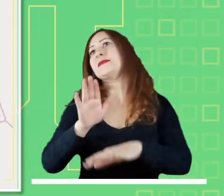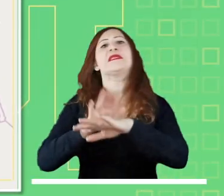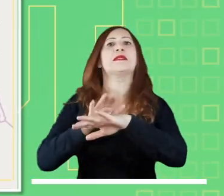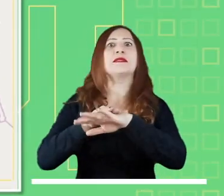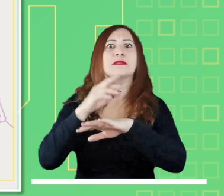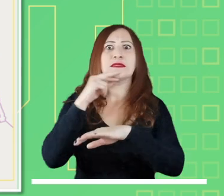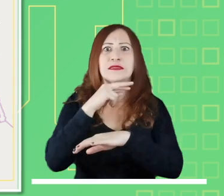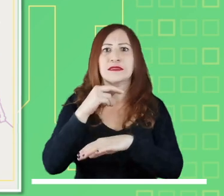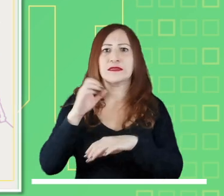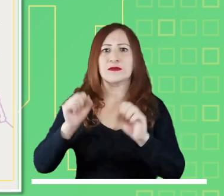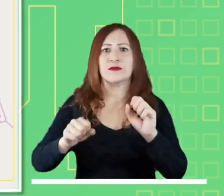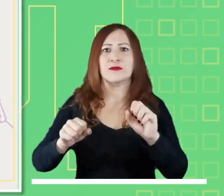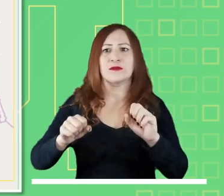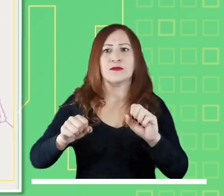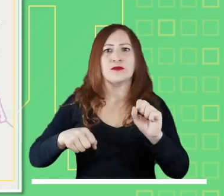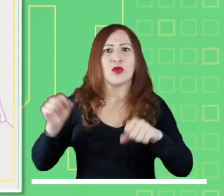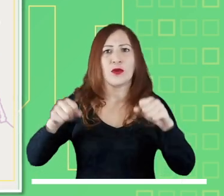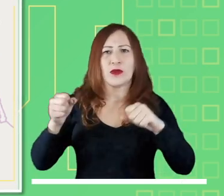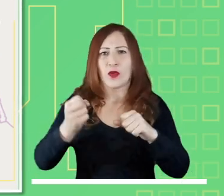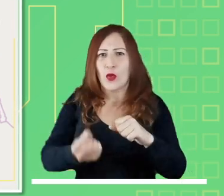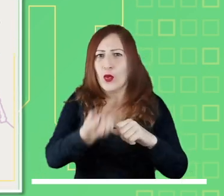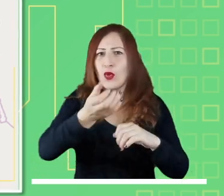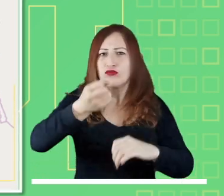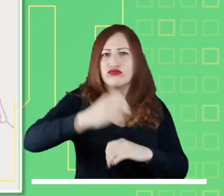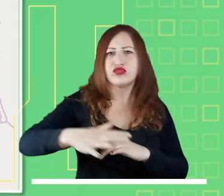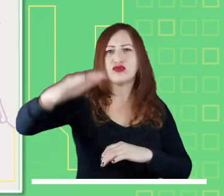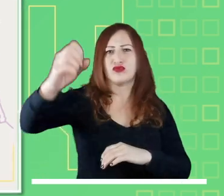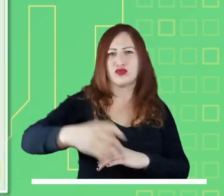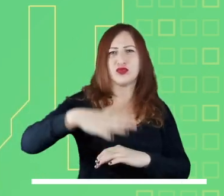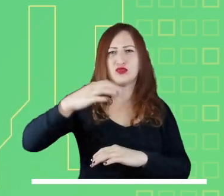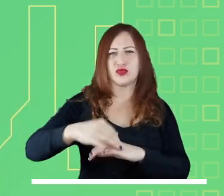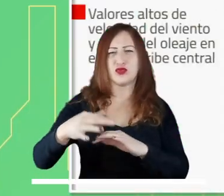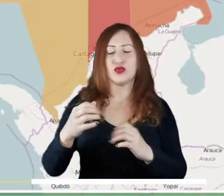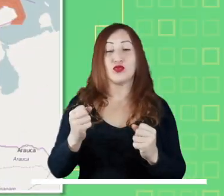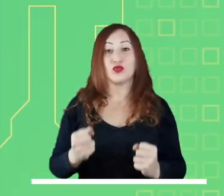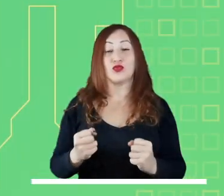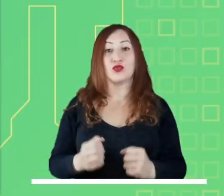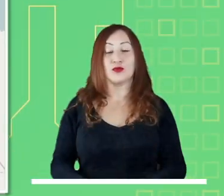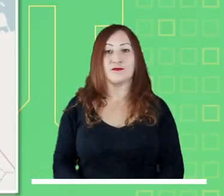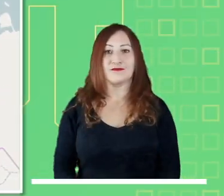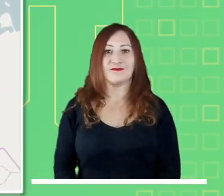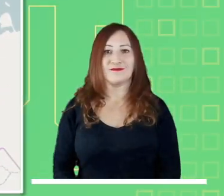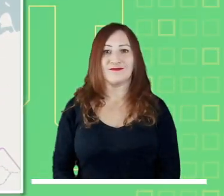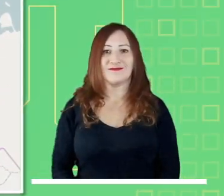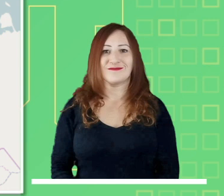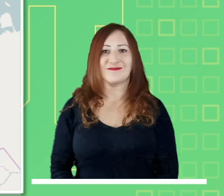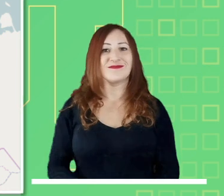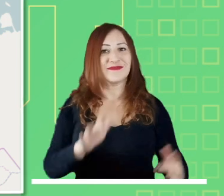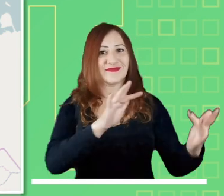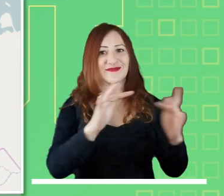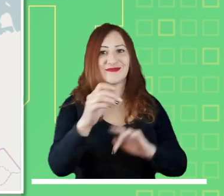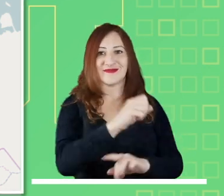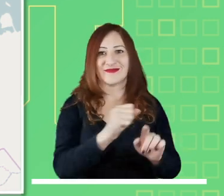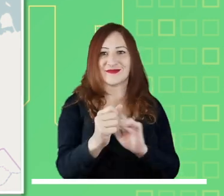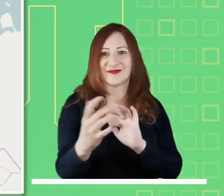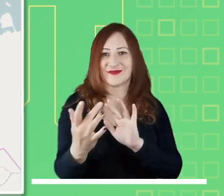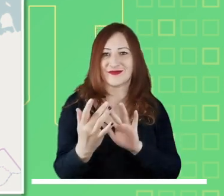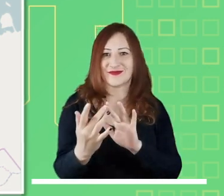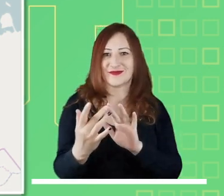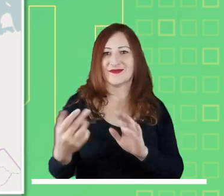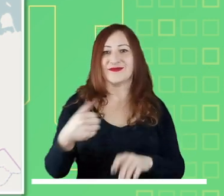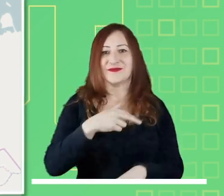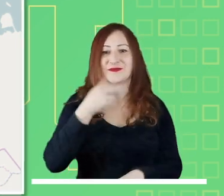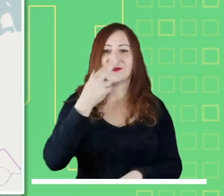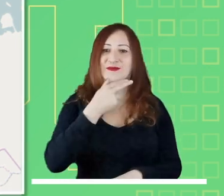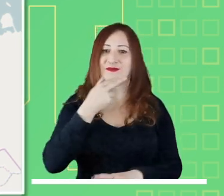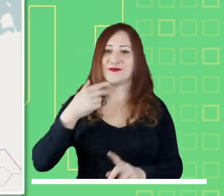de tierra en Antioquia, Caldas, Cauca, Chocó, Nariño, Risaralda y Tolima. Alerta roja por altos